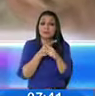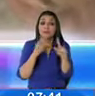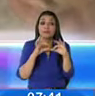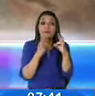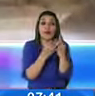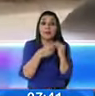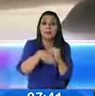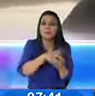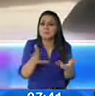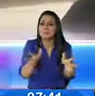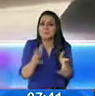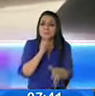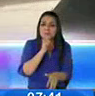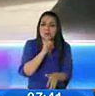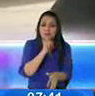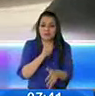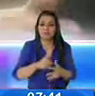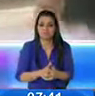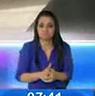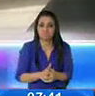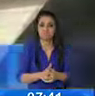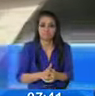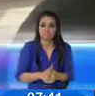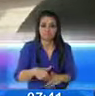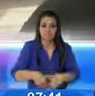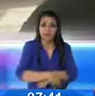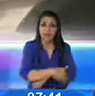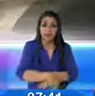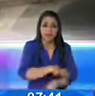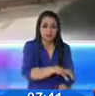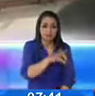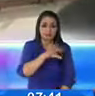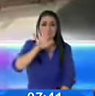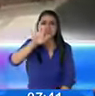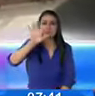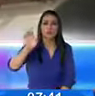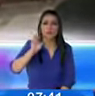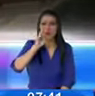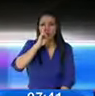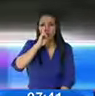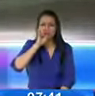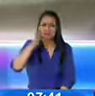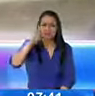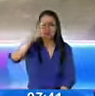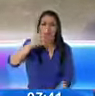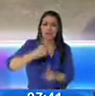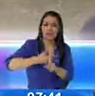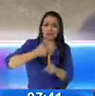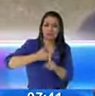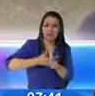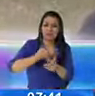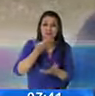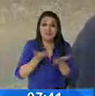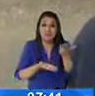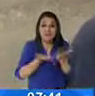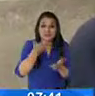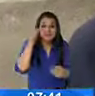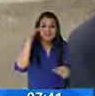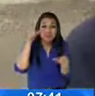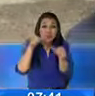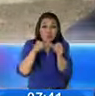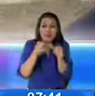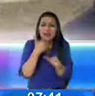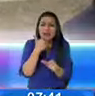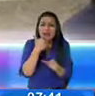su familia. Que hemos recogido en la calle 5 de junio, es como 3 meses más o menos. Quizás escondidos en su memoria están